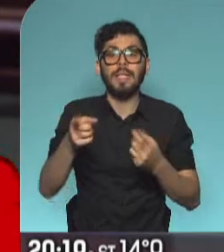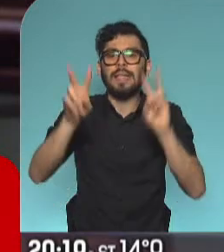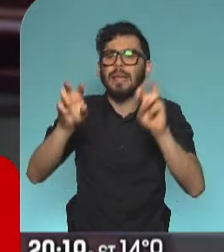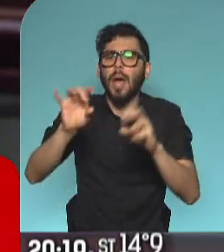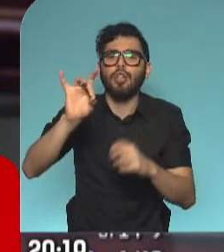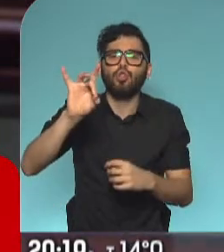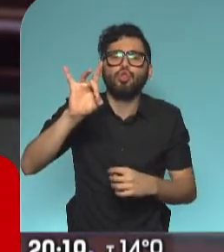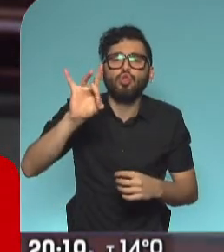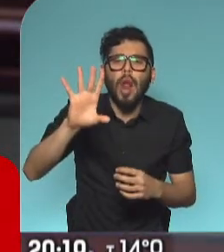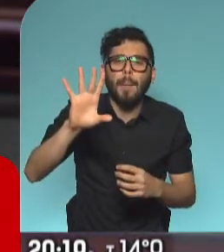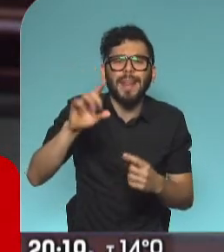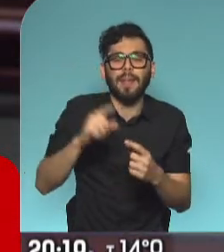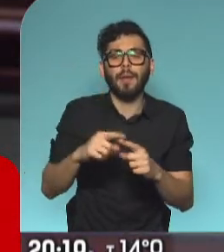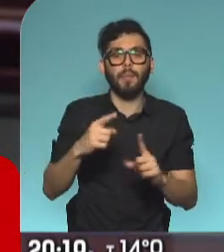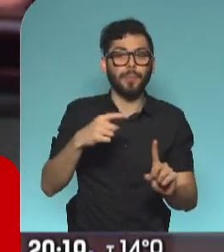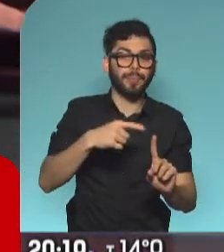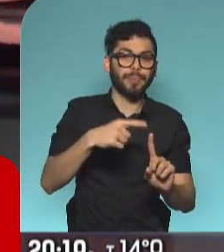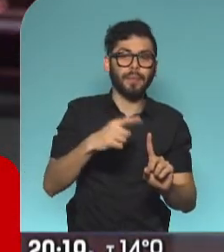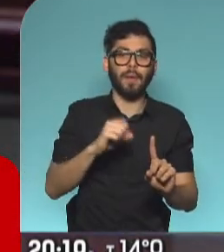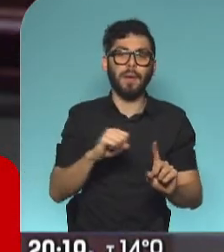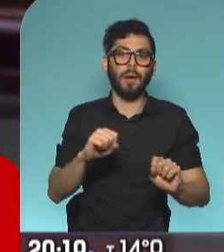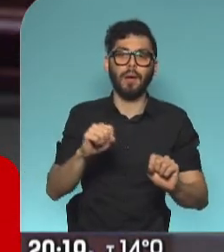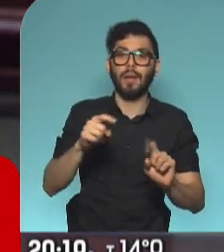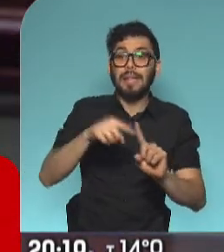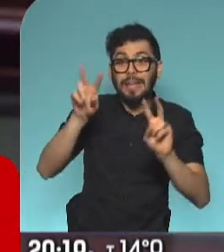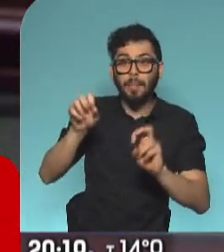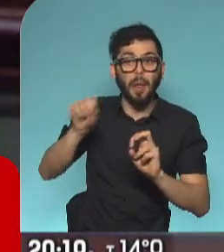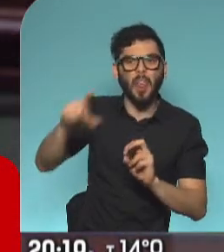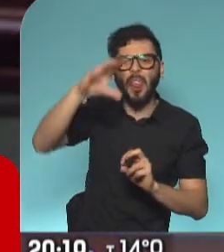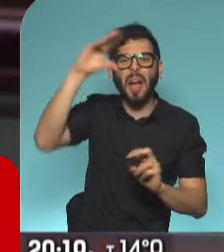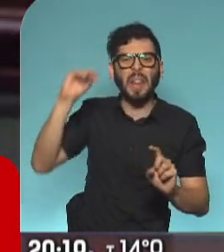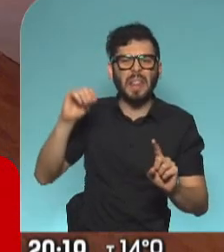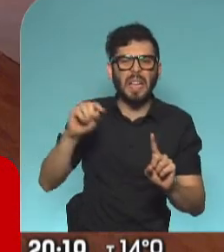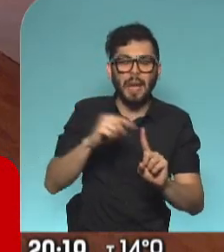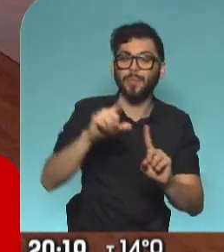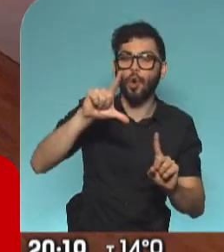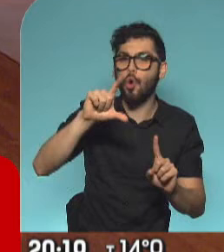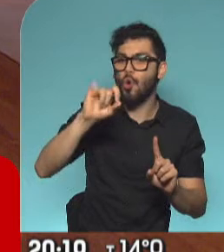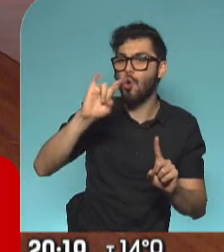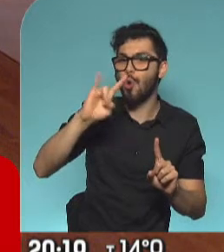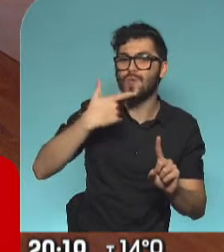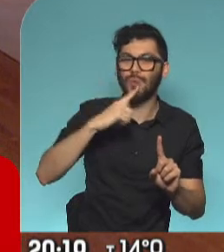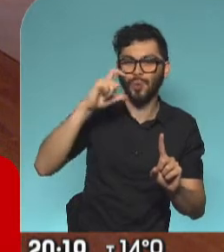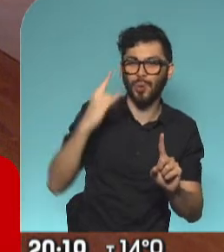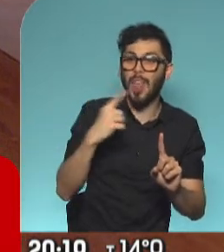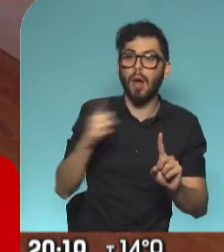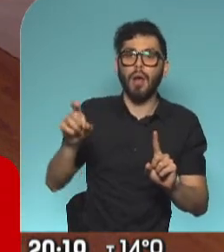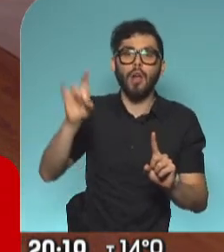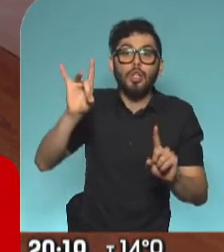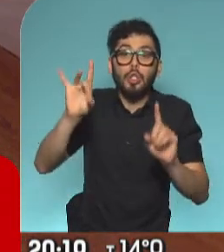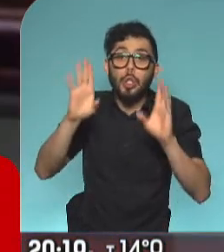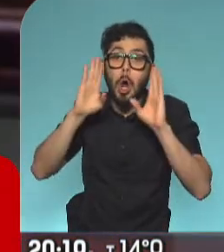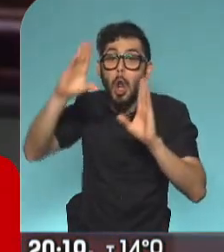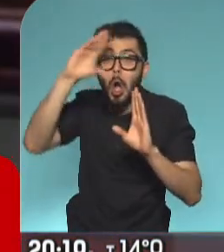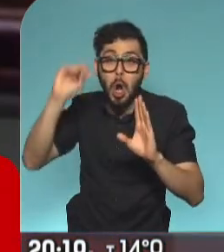Lustó en una chicana, ¿no? Esto solo le compete a la vicepresidenta, porque está. Bueno, cuando hablamos de la reforma judicial se habla también de todo esto. Y